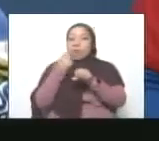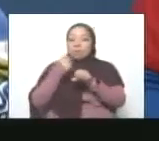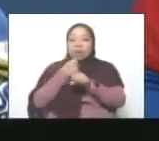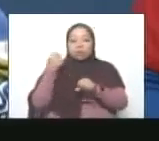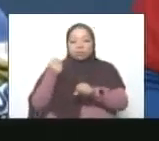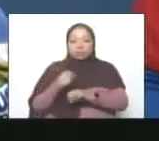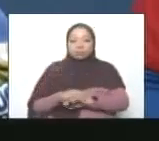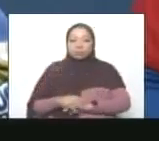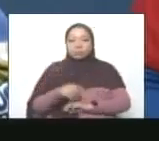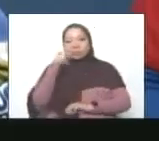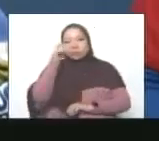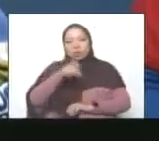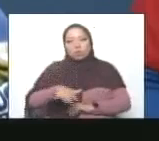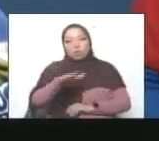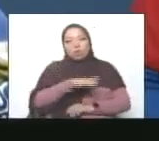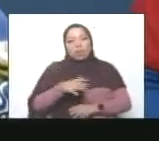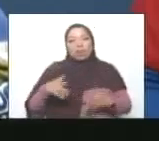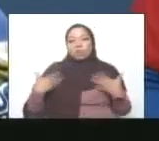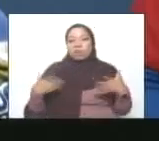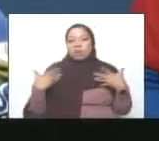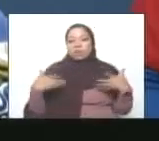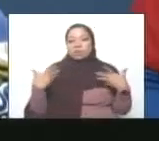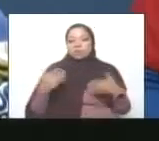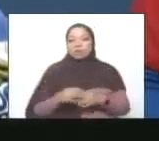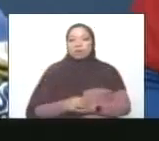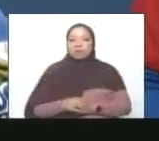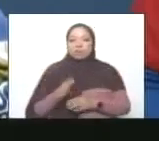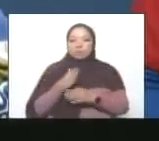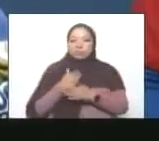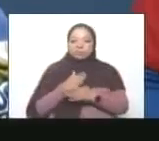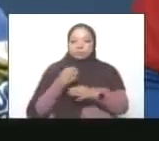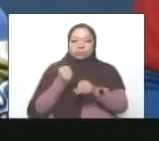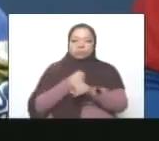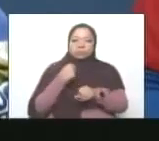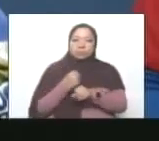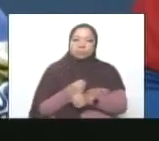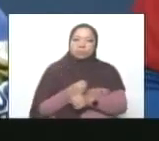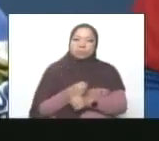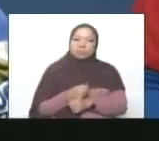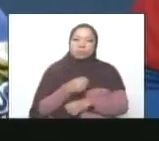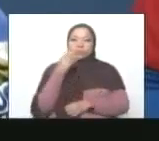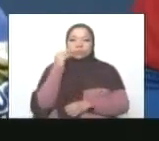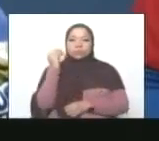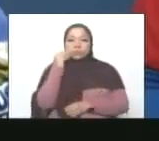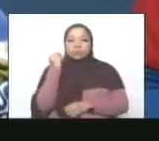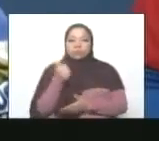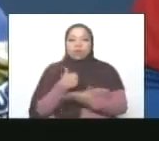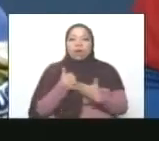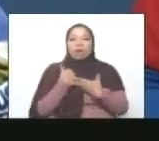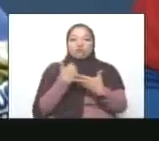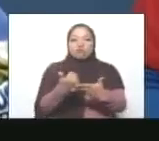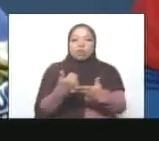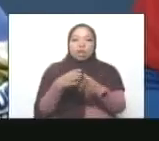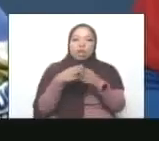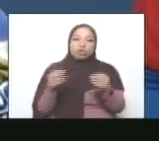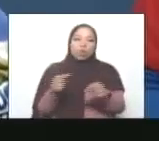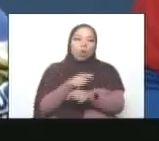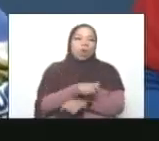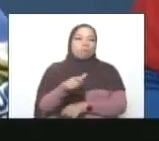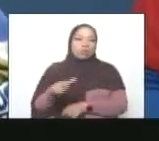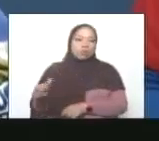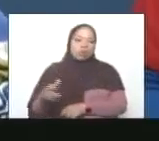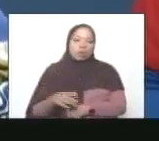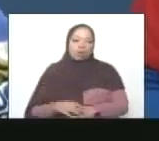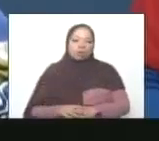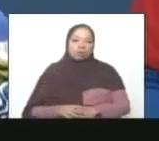maravilloso. El pueblo está súper contento, pues, allí acompañándolo y ayudándolo, pues. Ustedes han hecho, me dicen